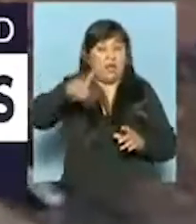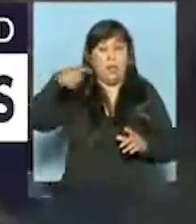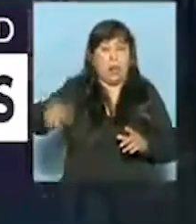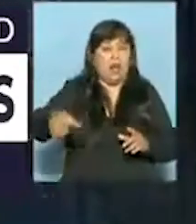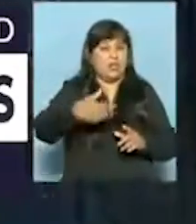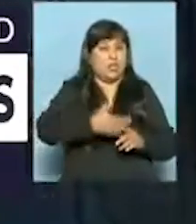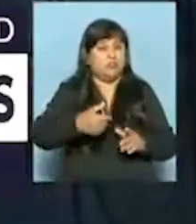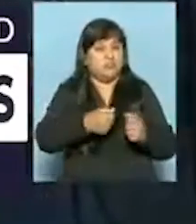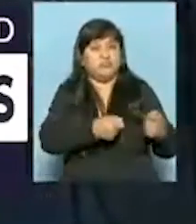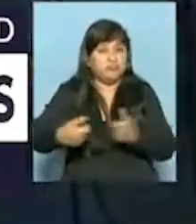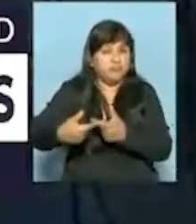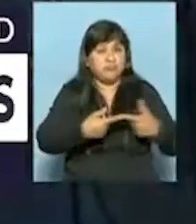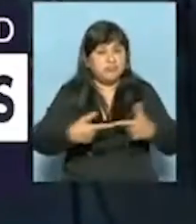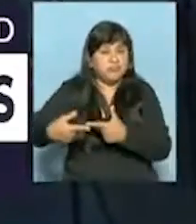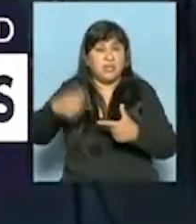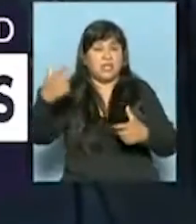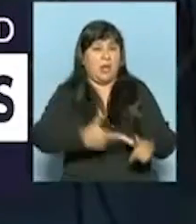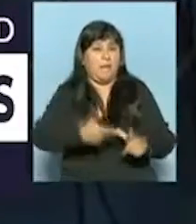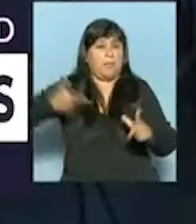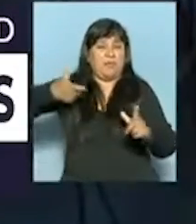un joven se lesionó